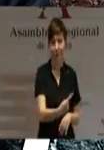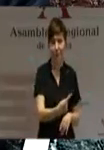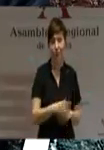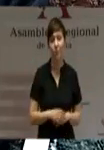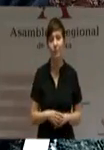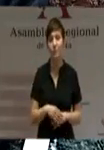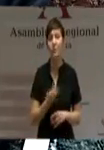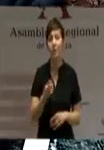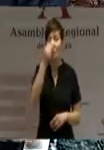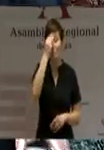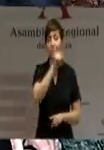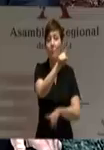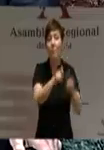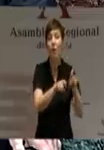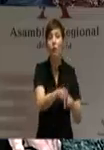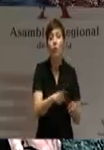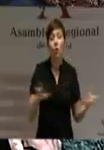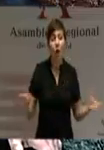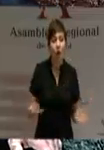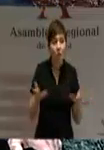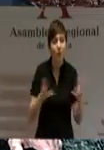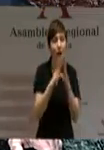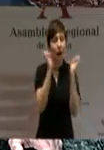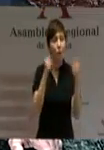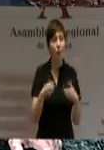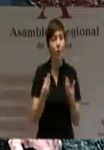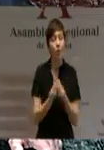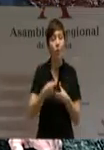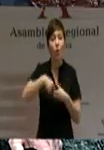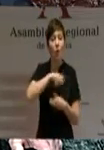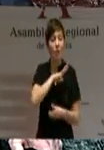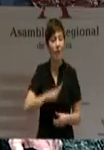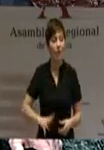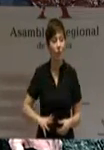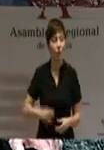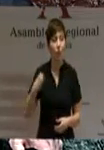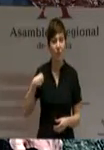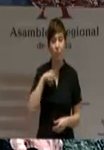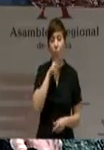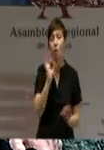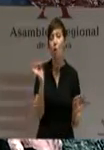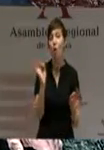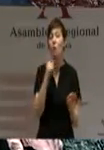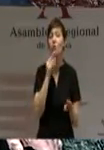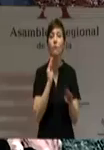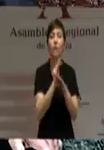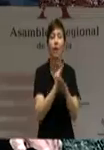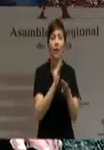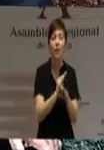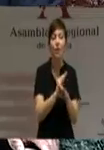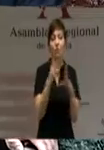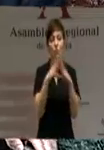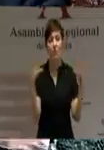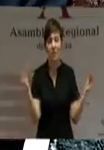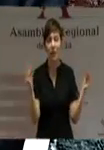por todas el acuerdo con los interinos o no? ¿Piensa garantizar la financiación suficiente de las